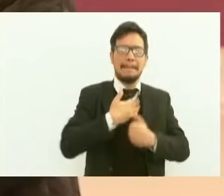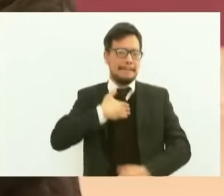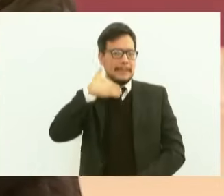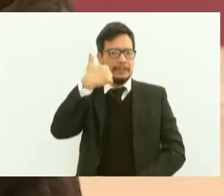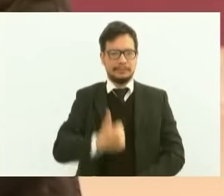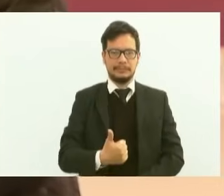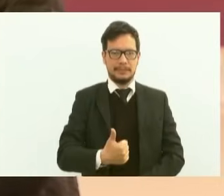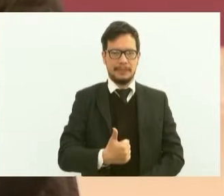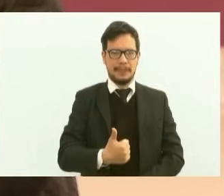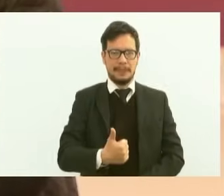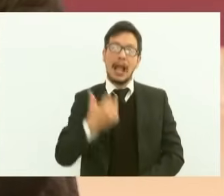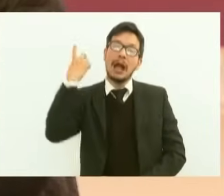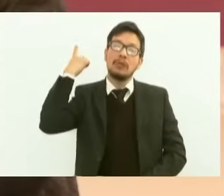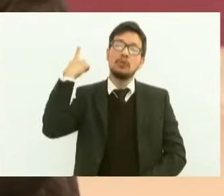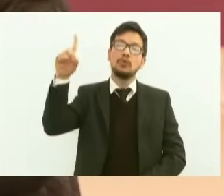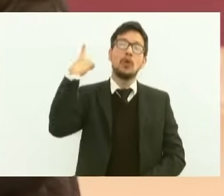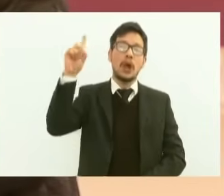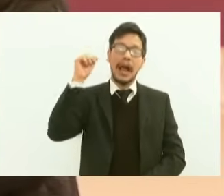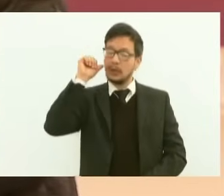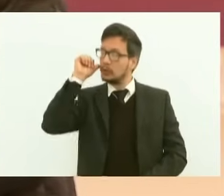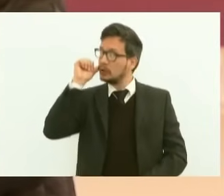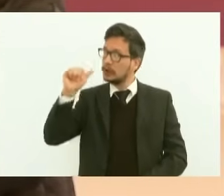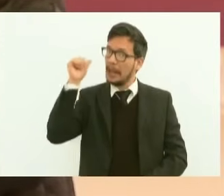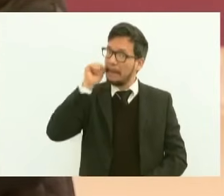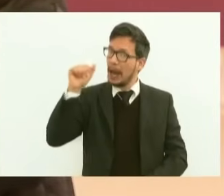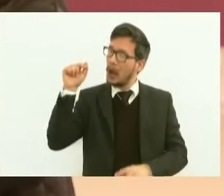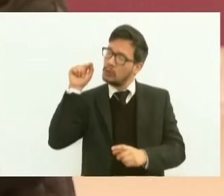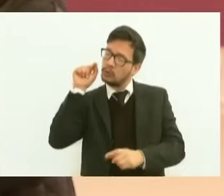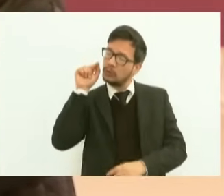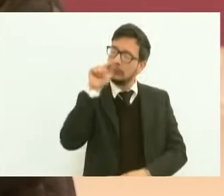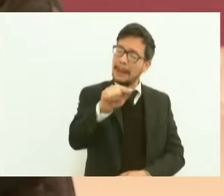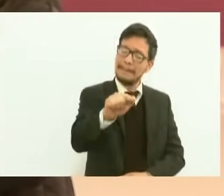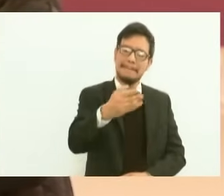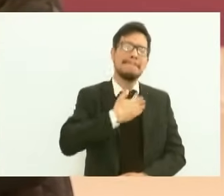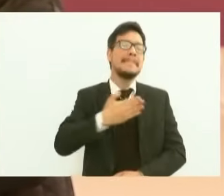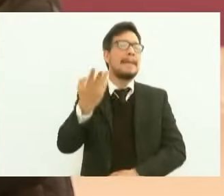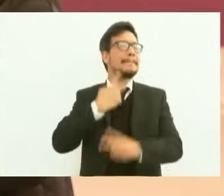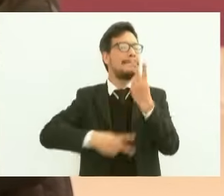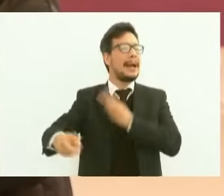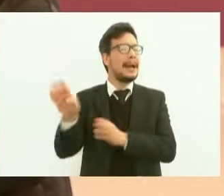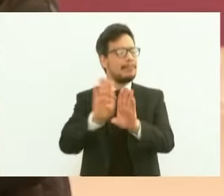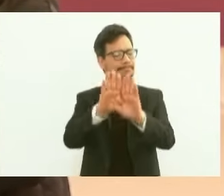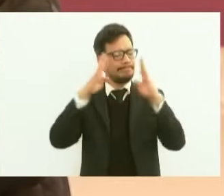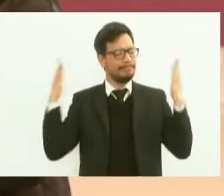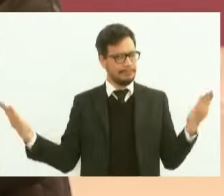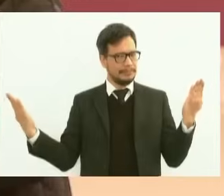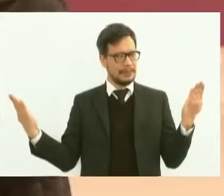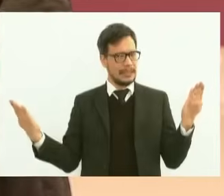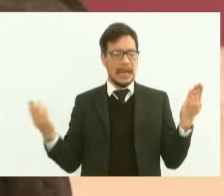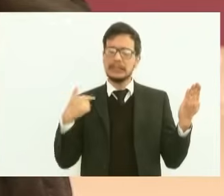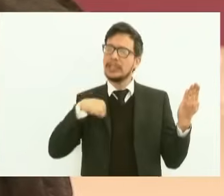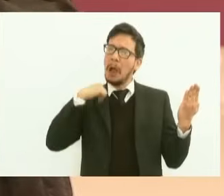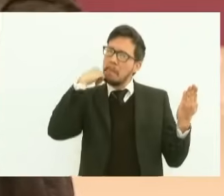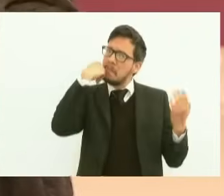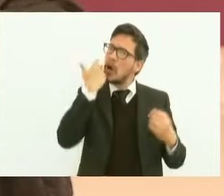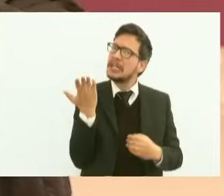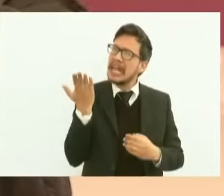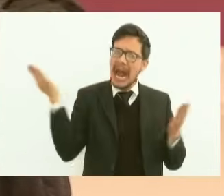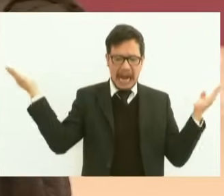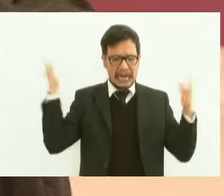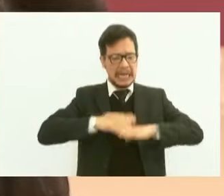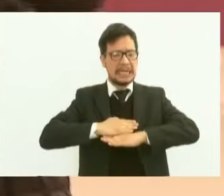Durango siempre tendrá las puertas abiertas para cuando guste regresar, aunque ya no